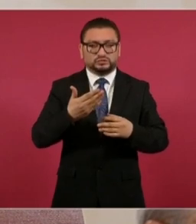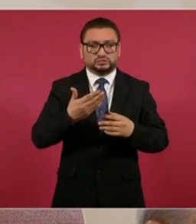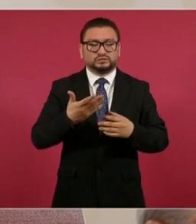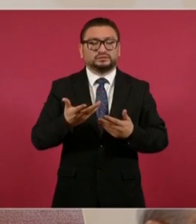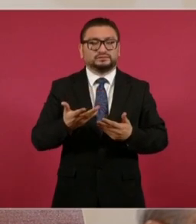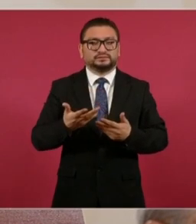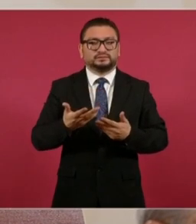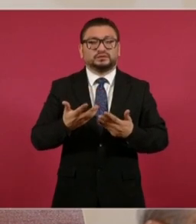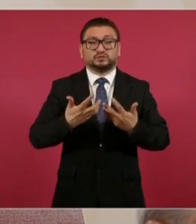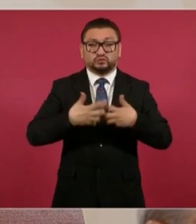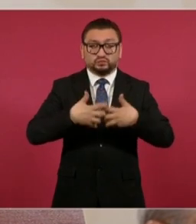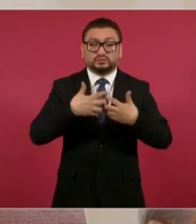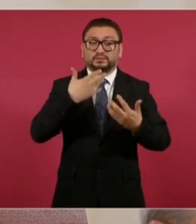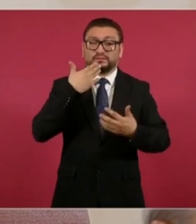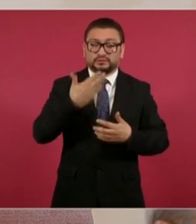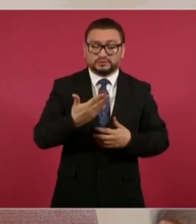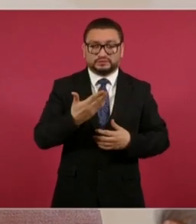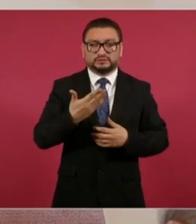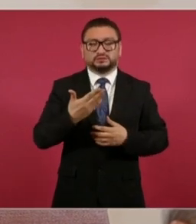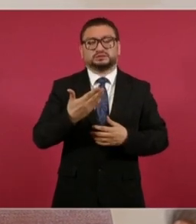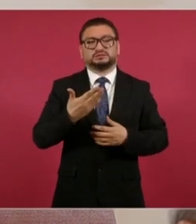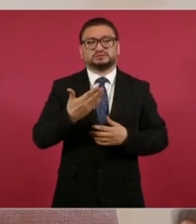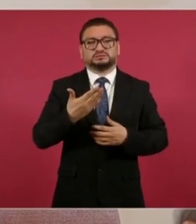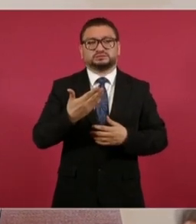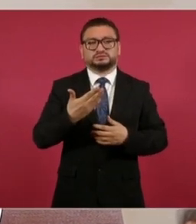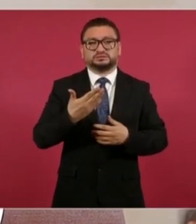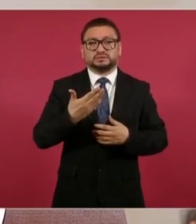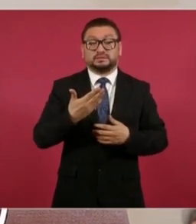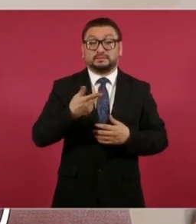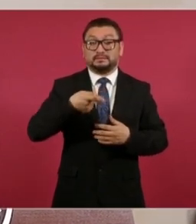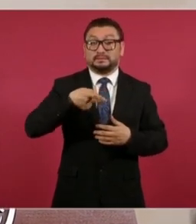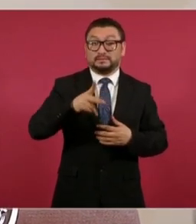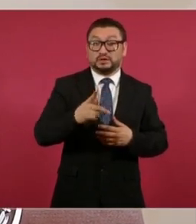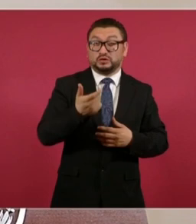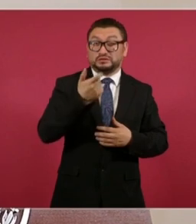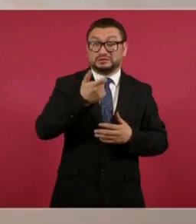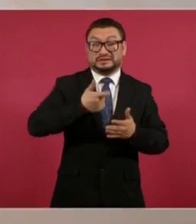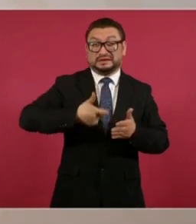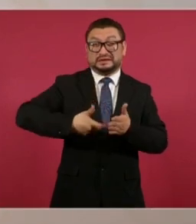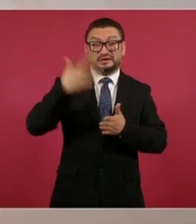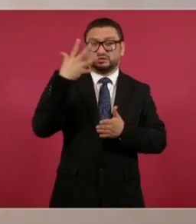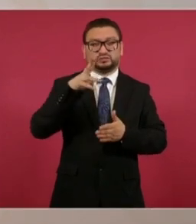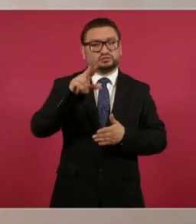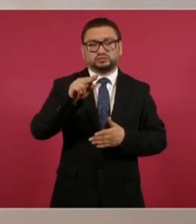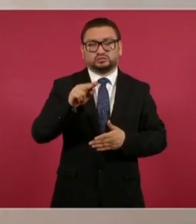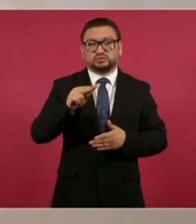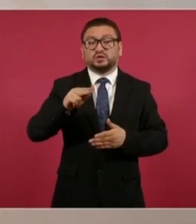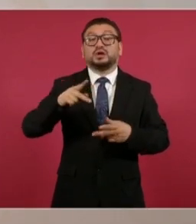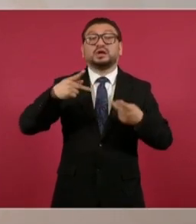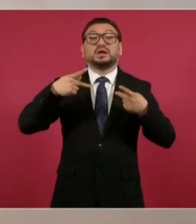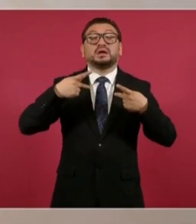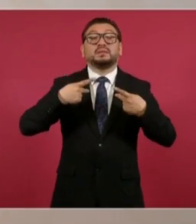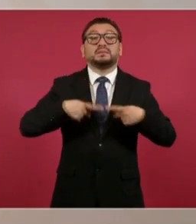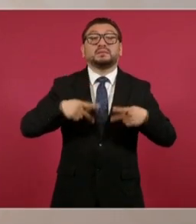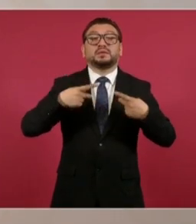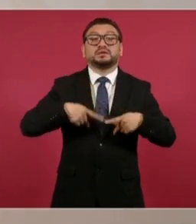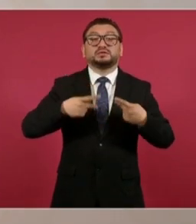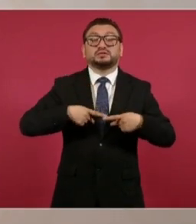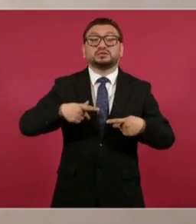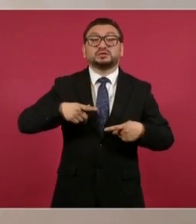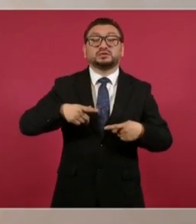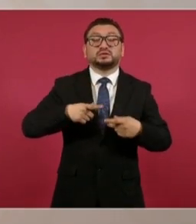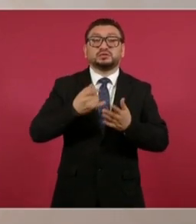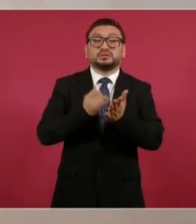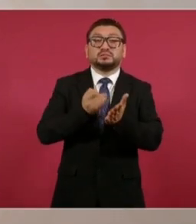eficiente no tan costoso le cuesta mucho al pueblo mantener al